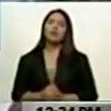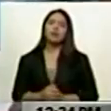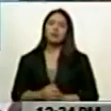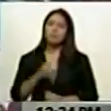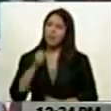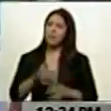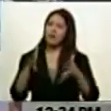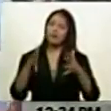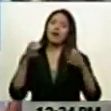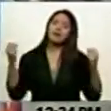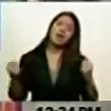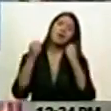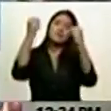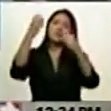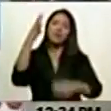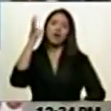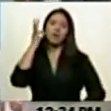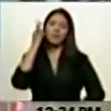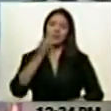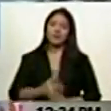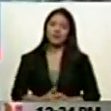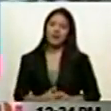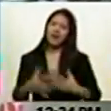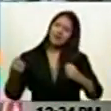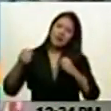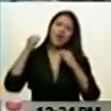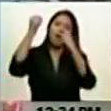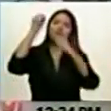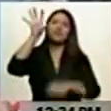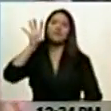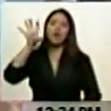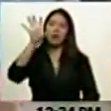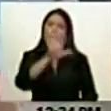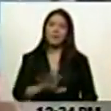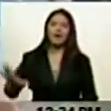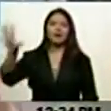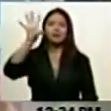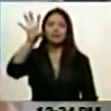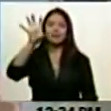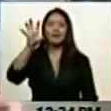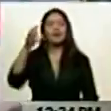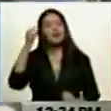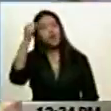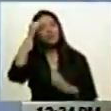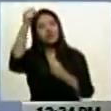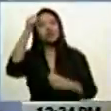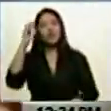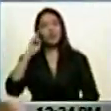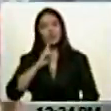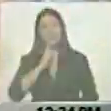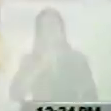vencer. ¡Que vivan las mujeres! ¡Que viva la patria! ¡Que viva Bolívar! ¡Que viva!